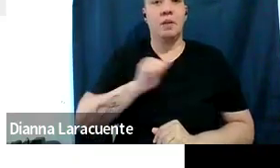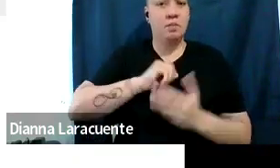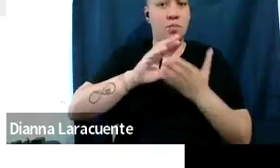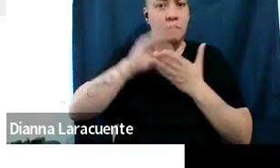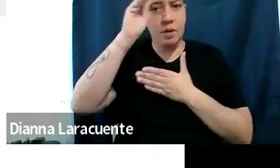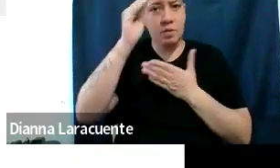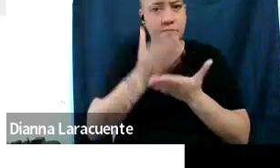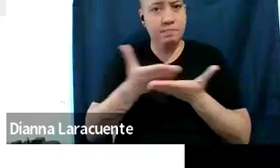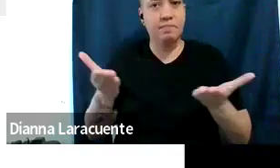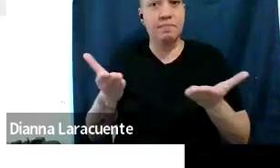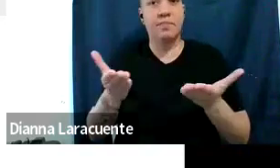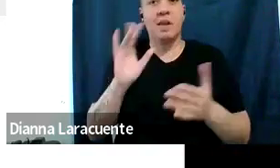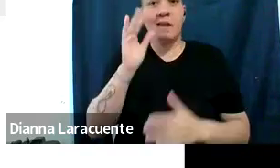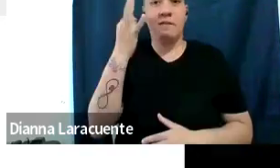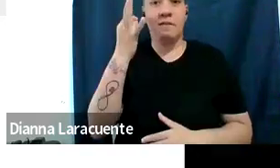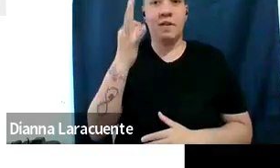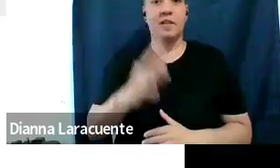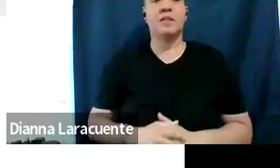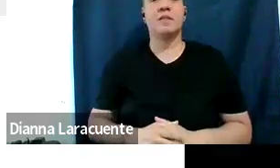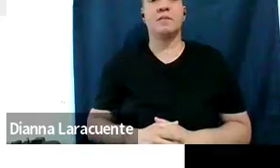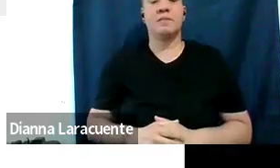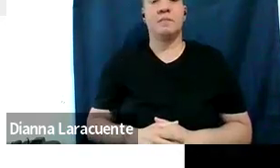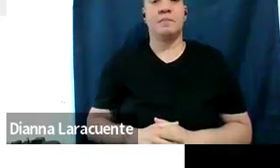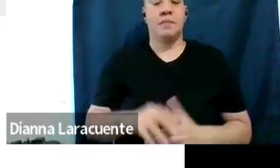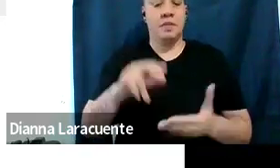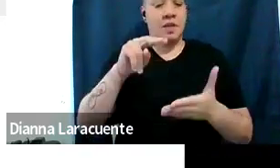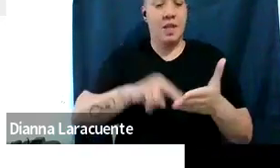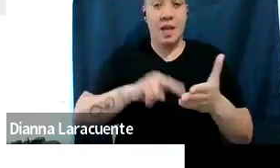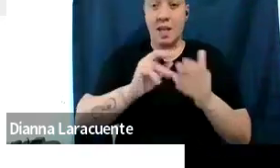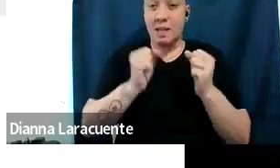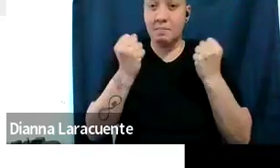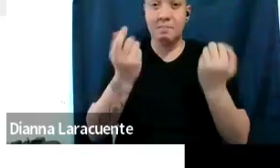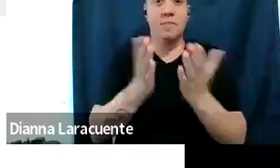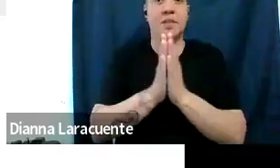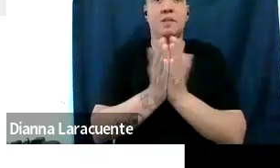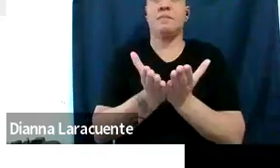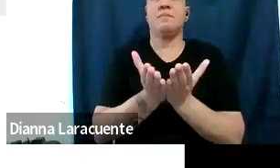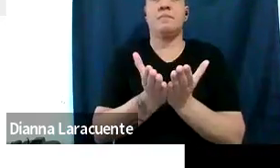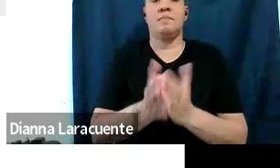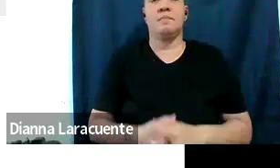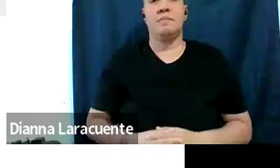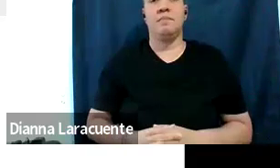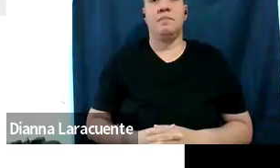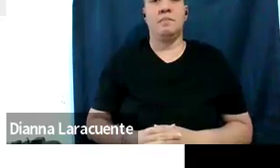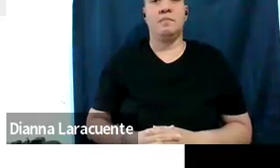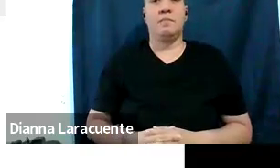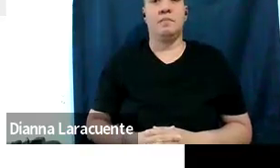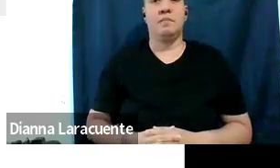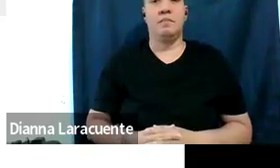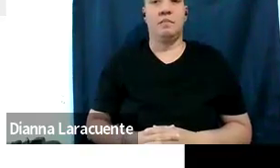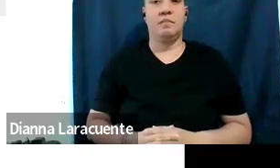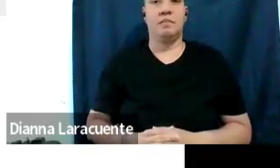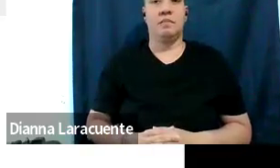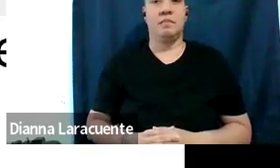donde aprendió francés y donde leía cuanto libro había, pero sigue, nace